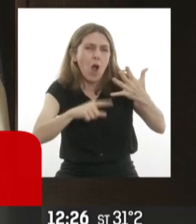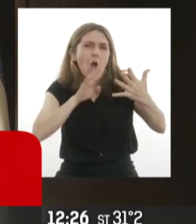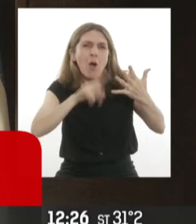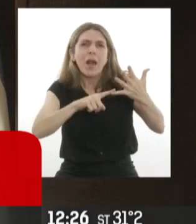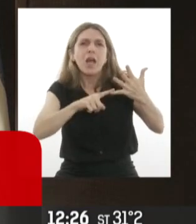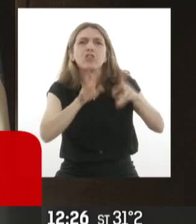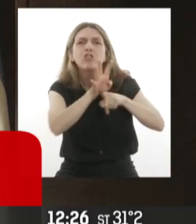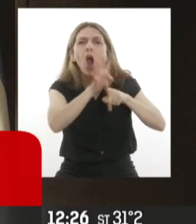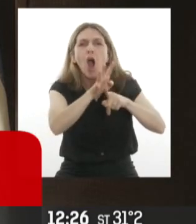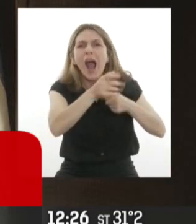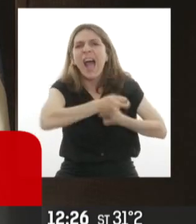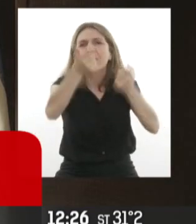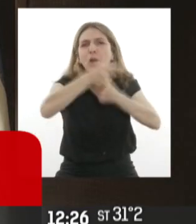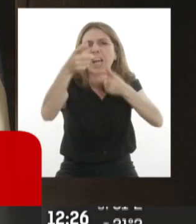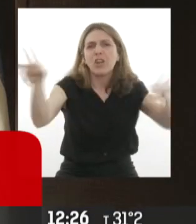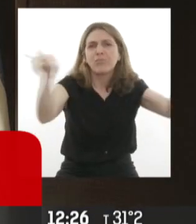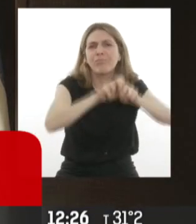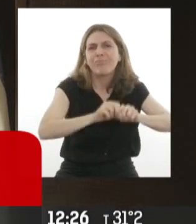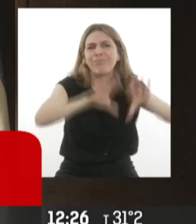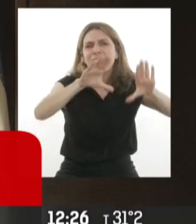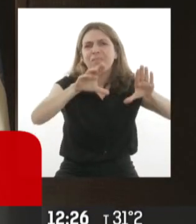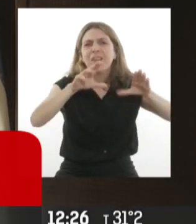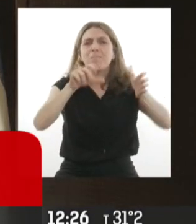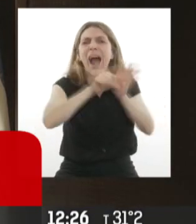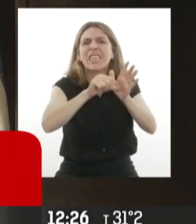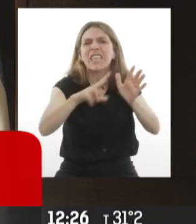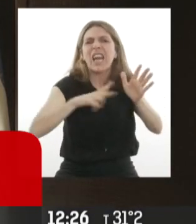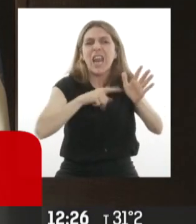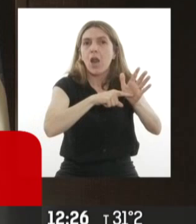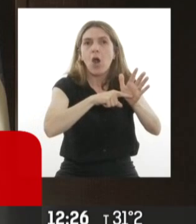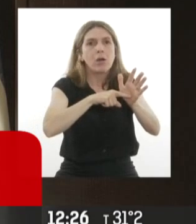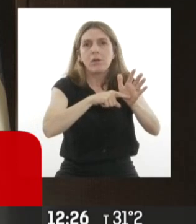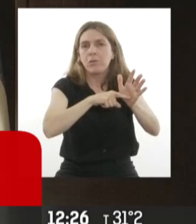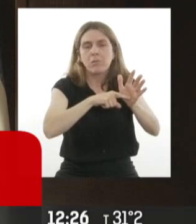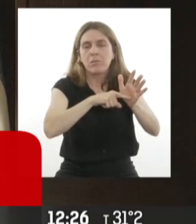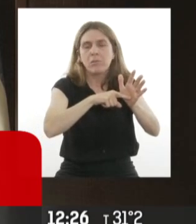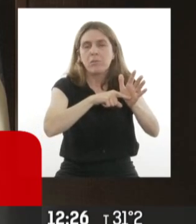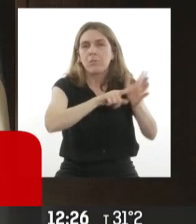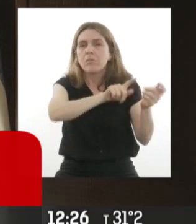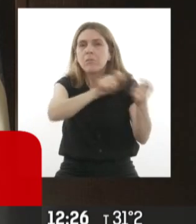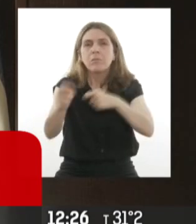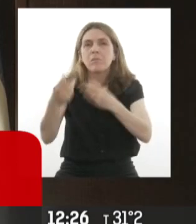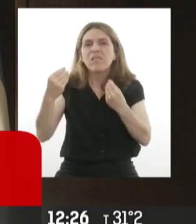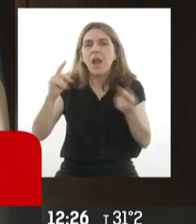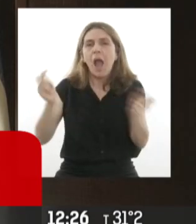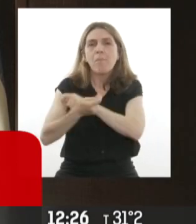trigo. La riqueza de las sociedades está en el conocimiento, definitivamente es así.